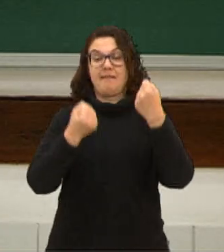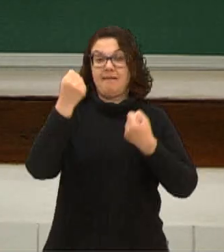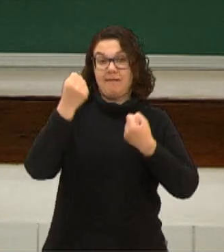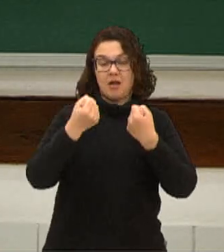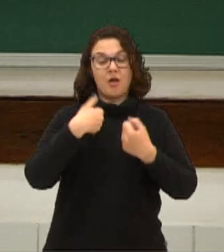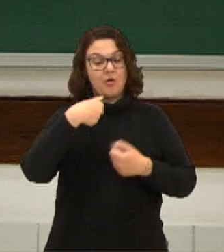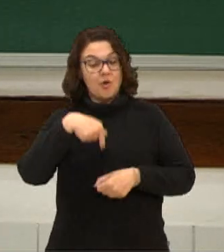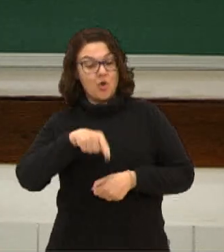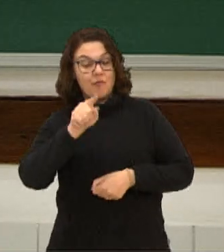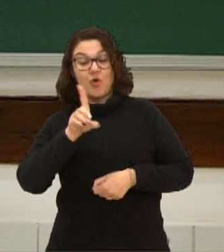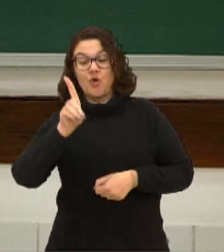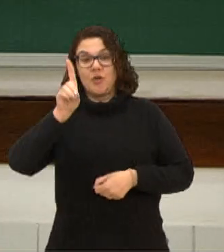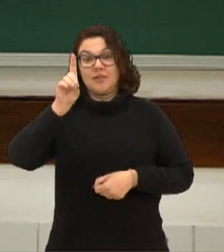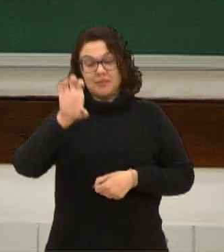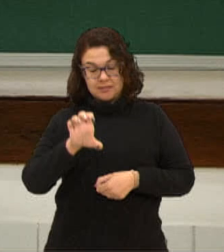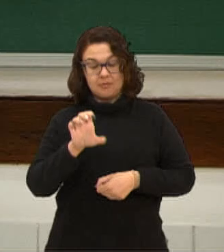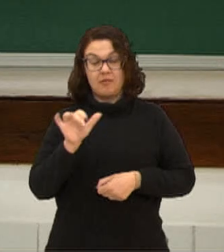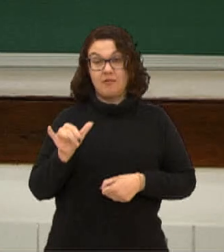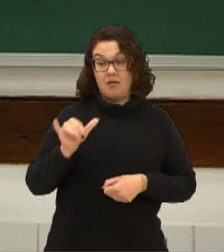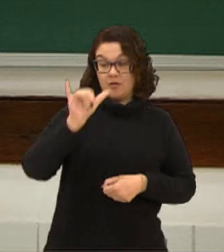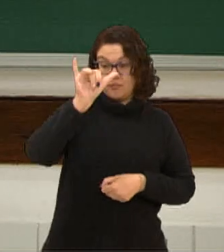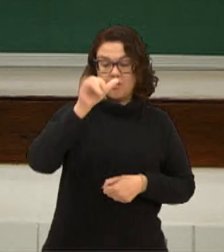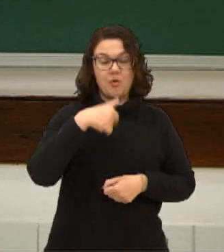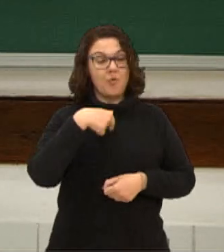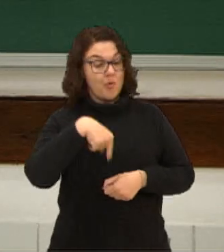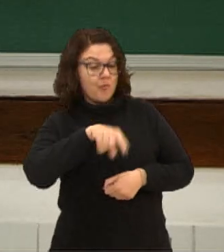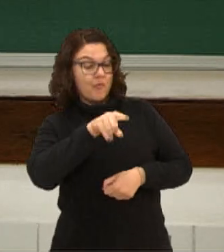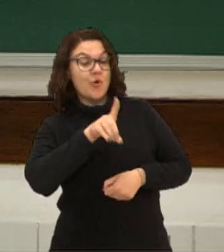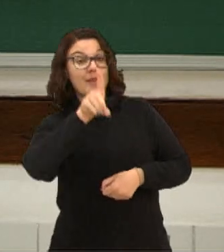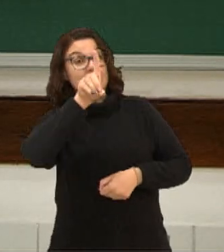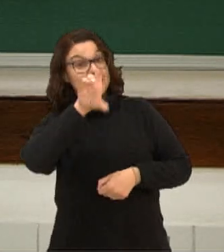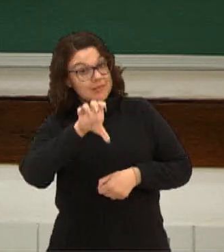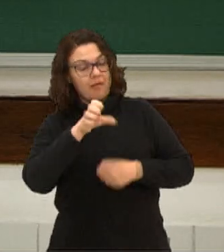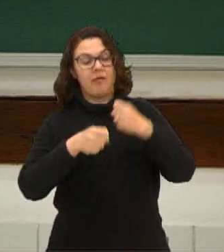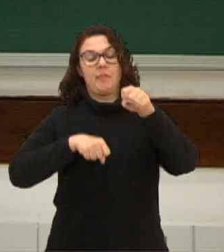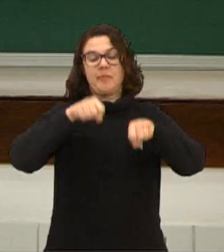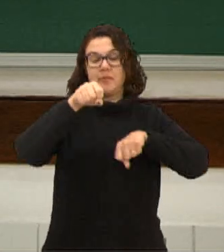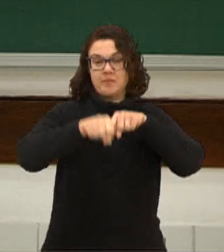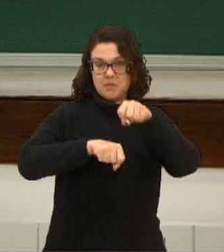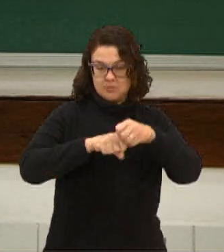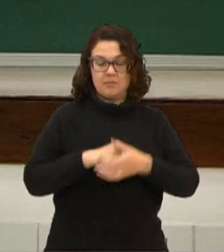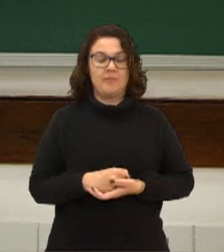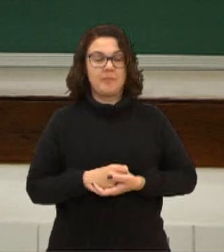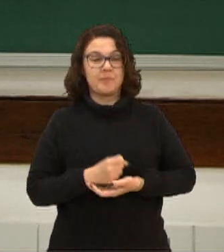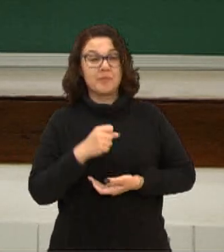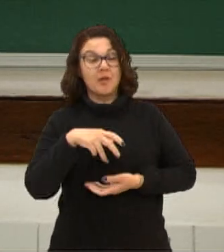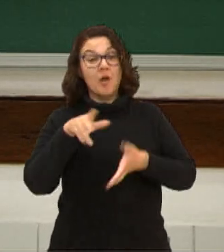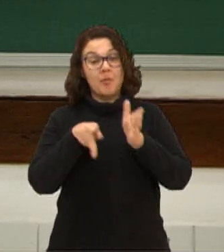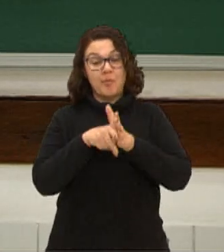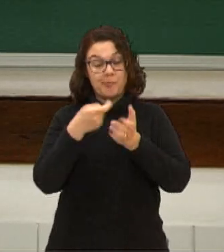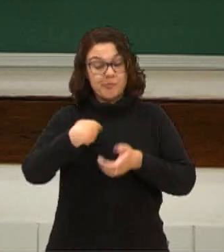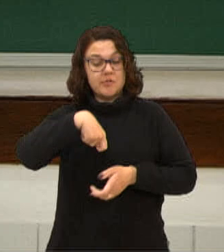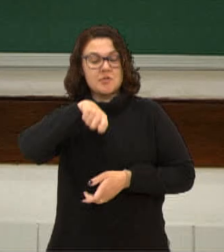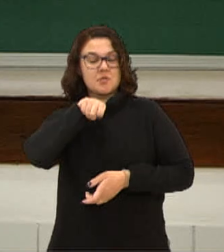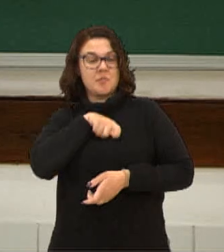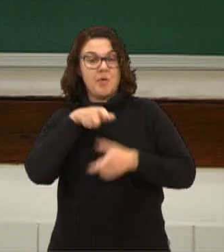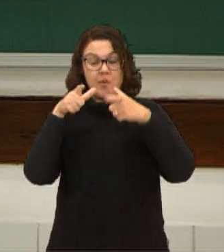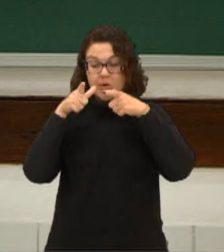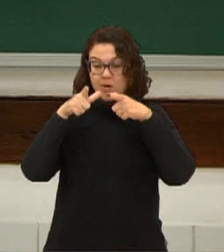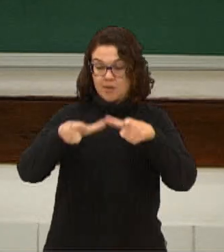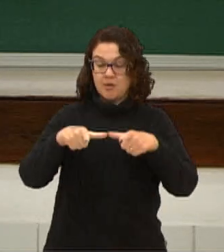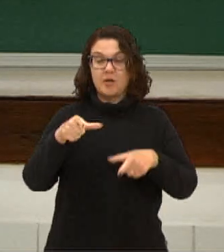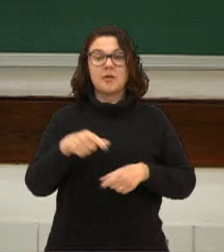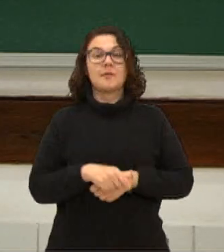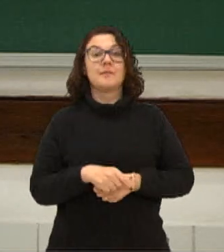eu vou de avião, eu vou de bicicleta. Em língua espanhola, nós vamos dizer assim, eu